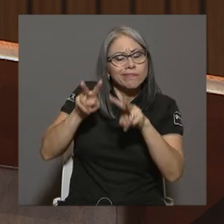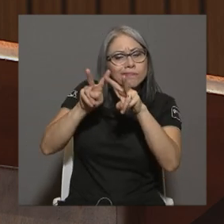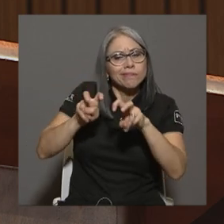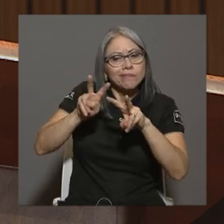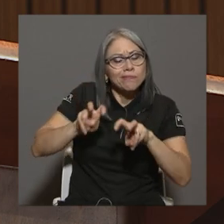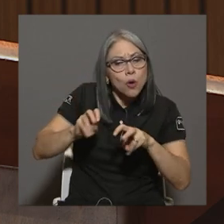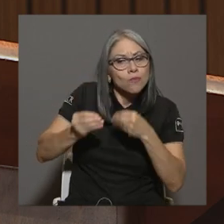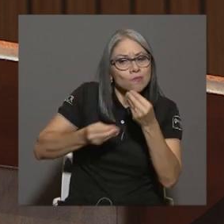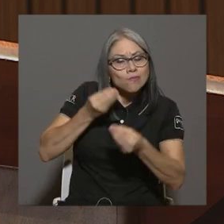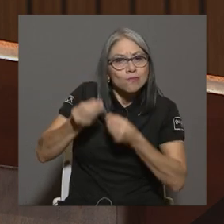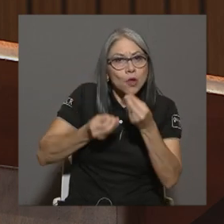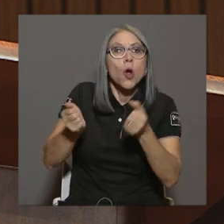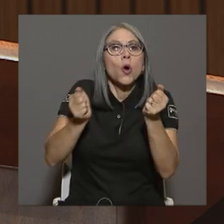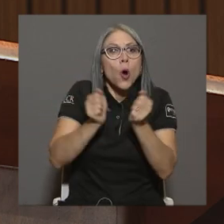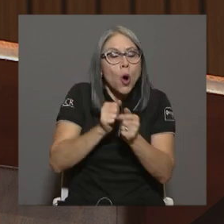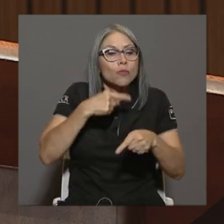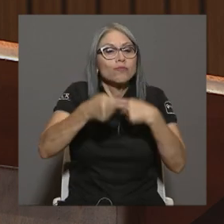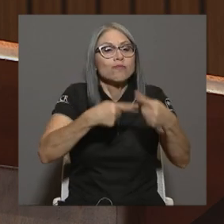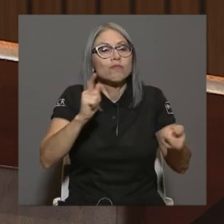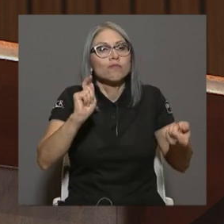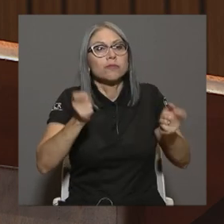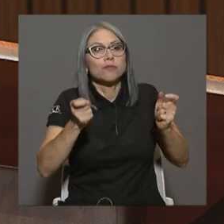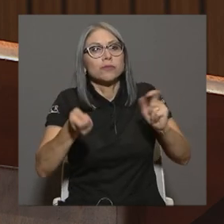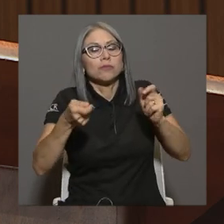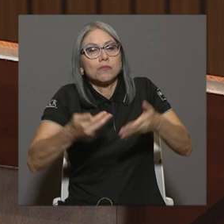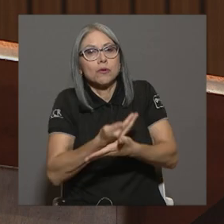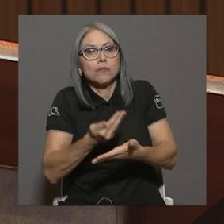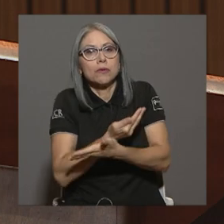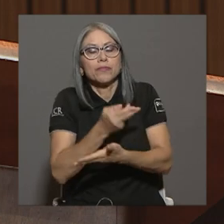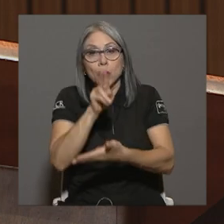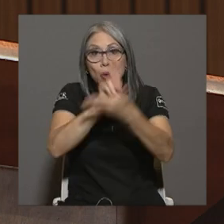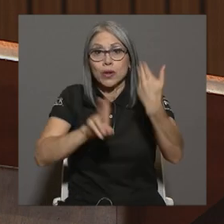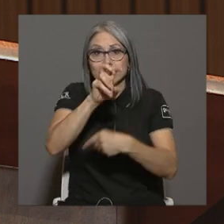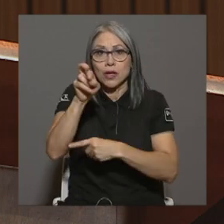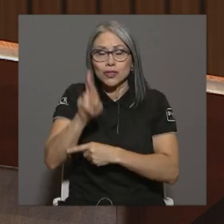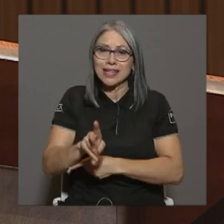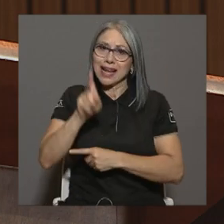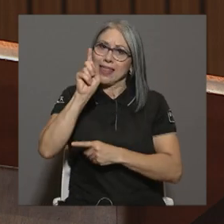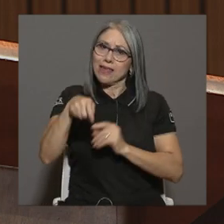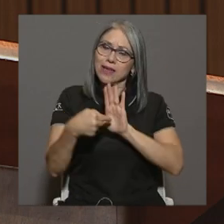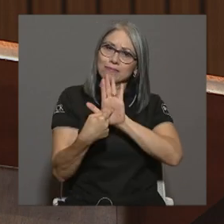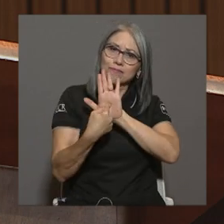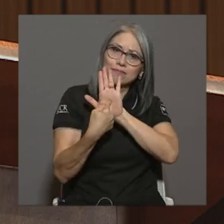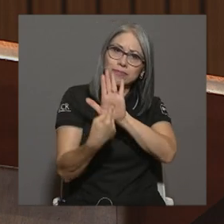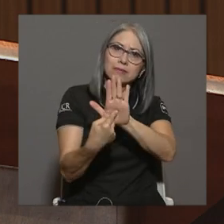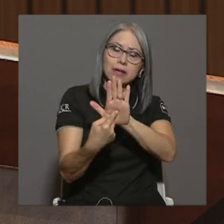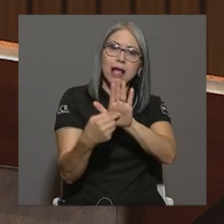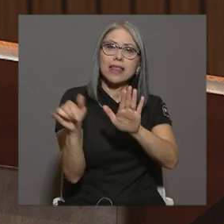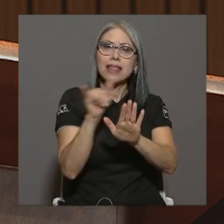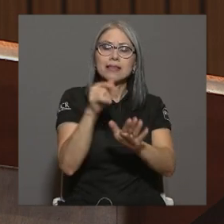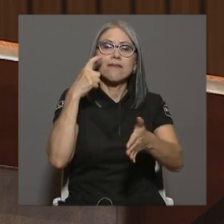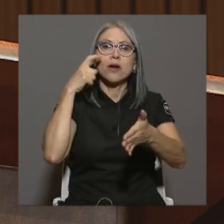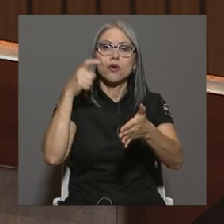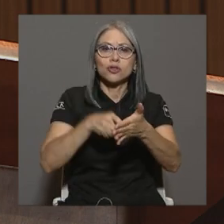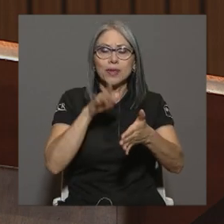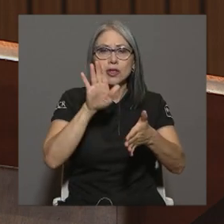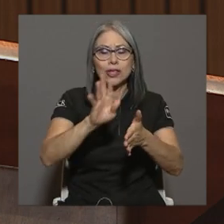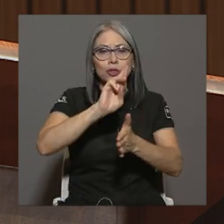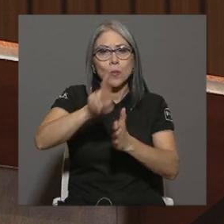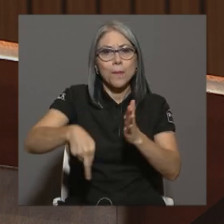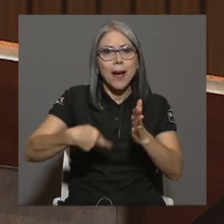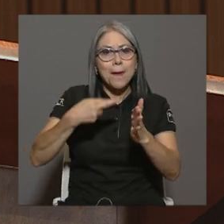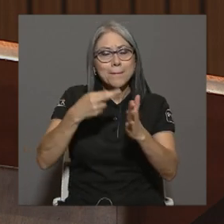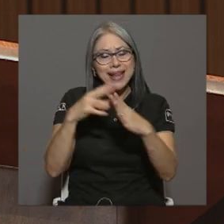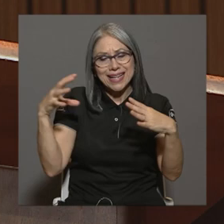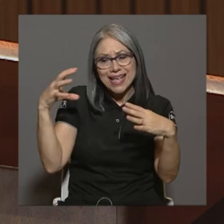con consecuentes reformulaciones. La Universidad de Costa Rica debe posicionarse desde el reconocimiento de su papel en la